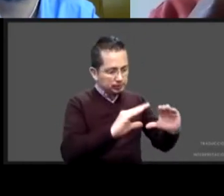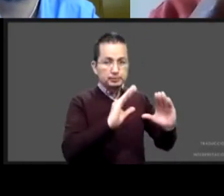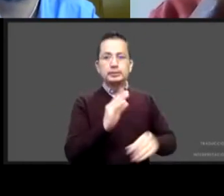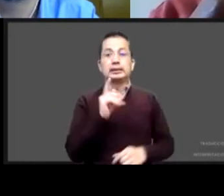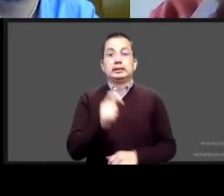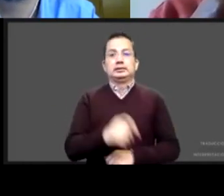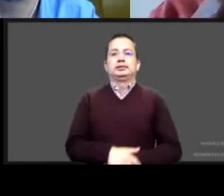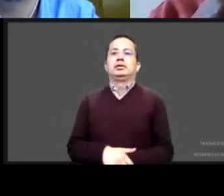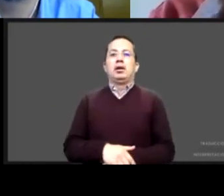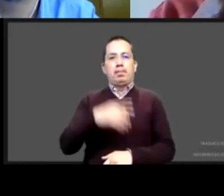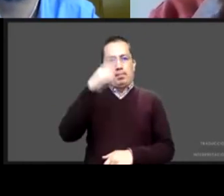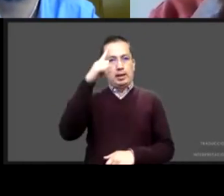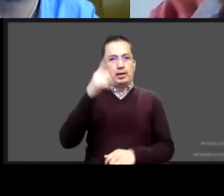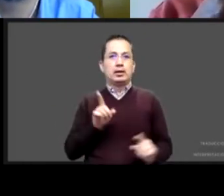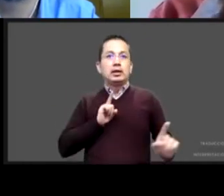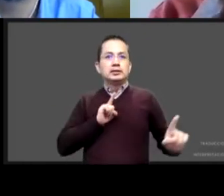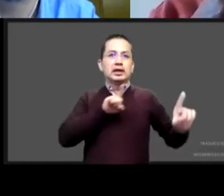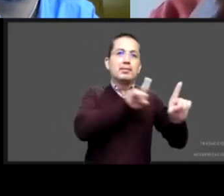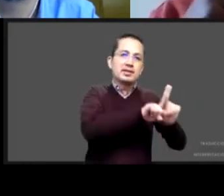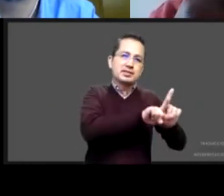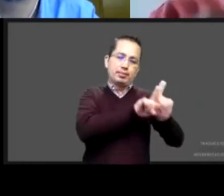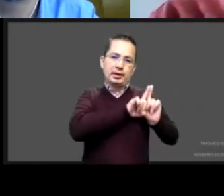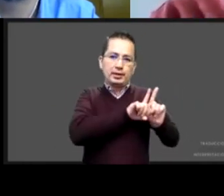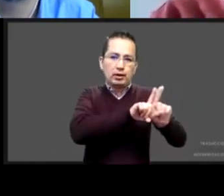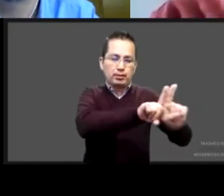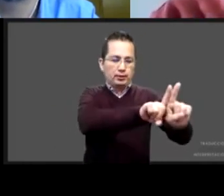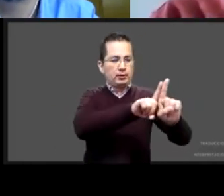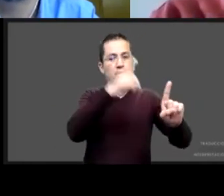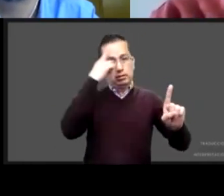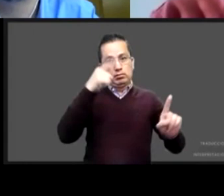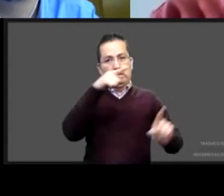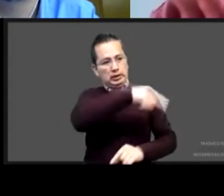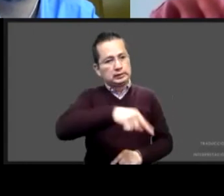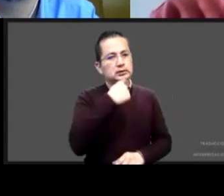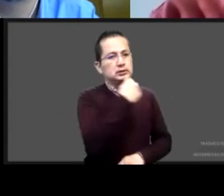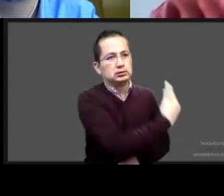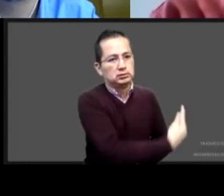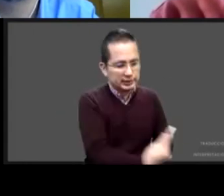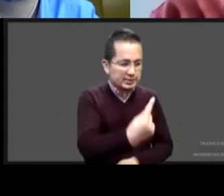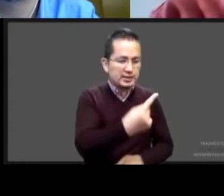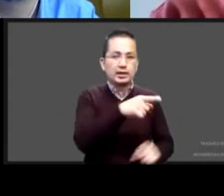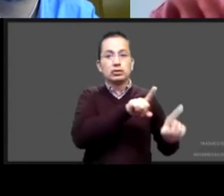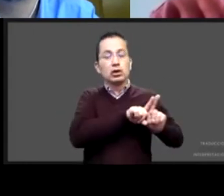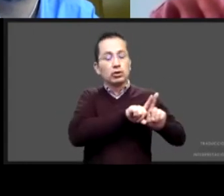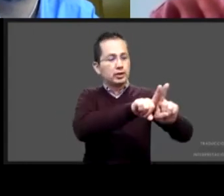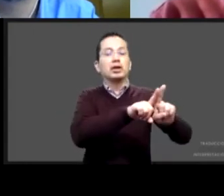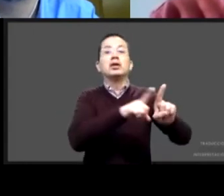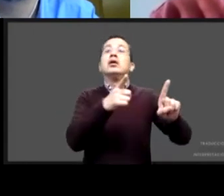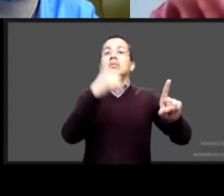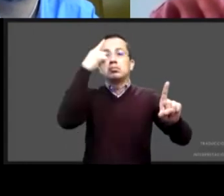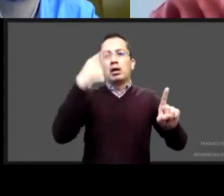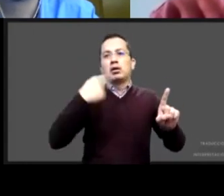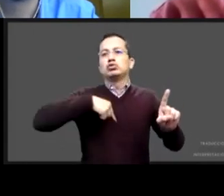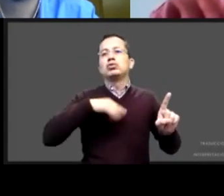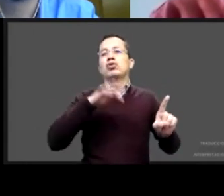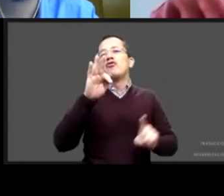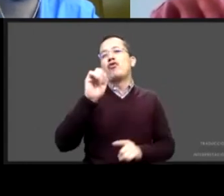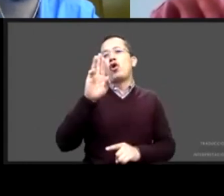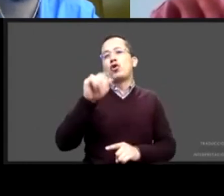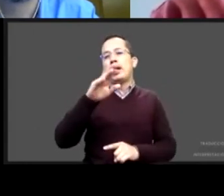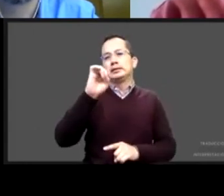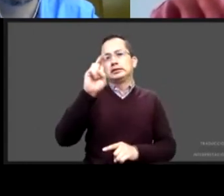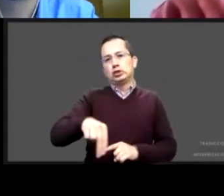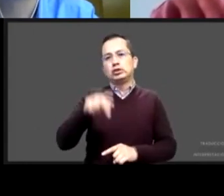en el tema de formación e intercambio de saberes, como bautizamos o rebautizamos al área antes llamada capacitación de